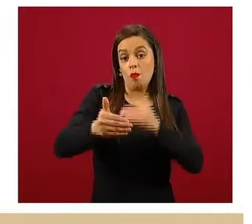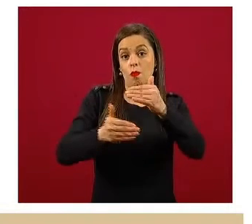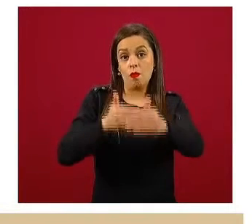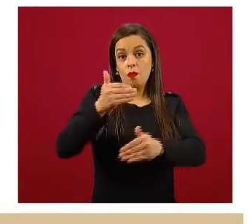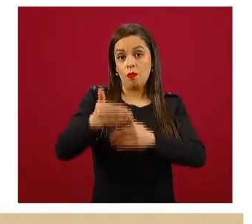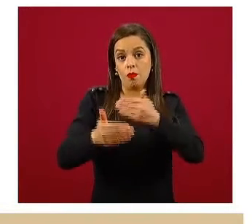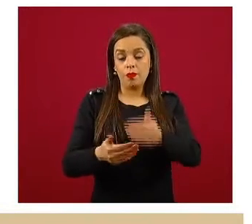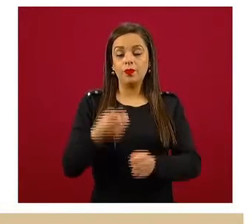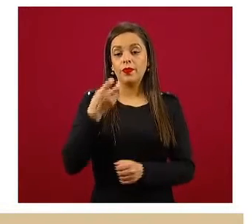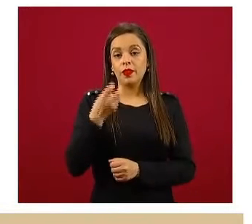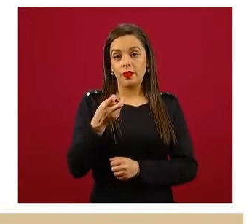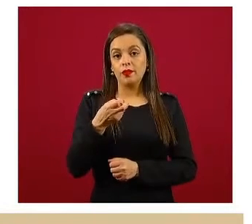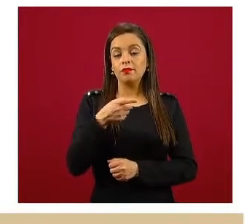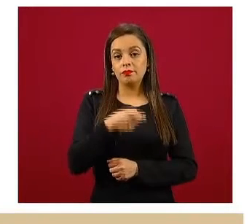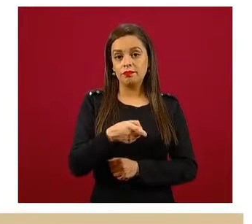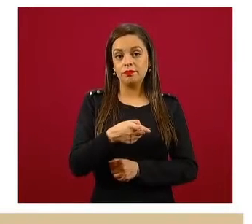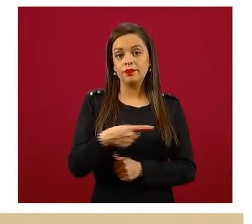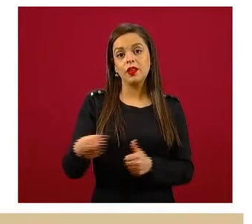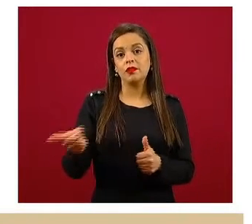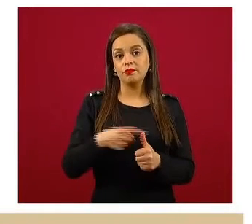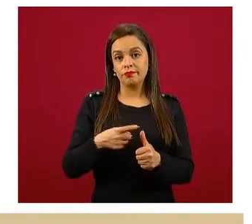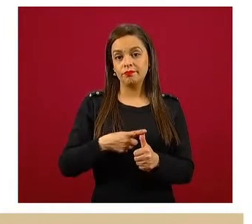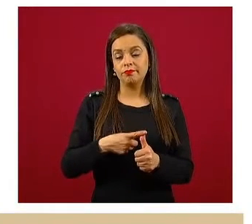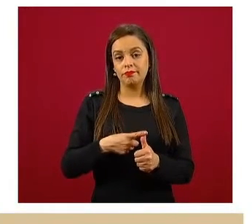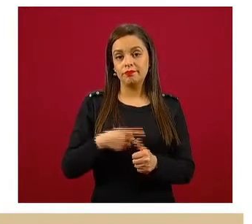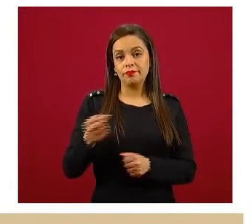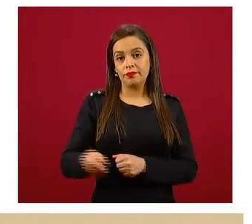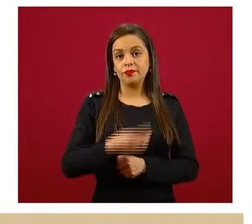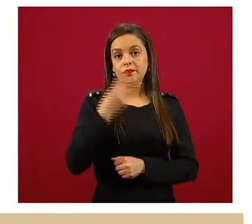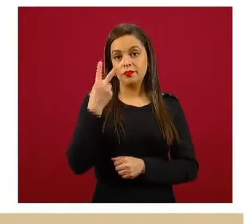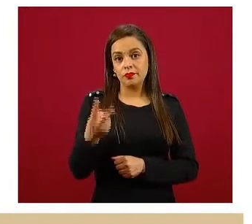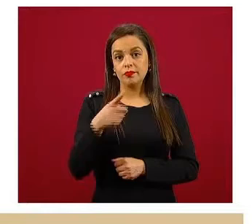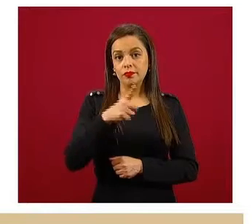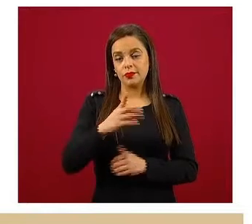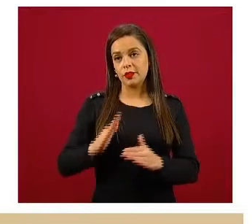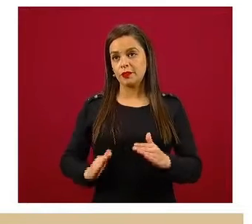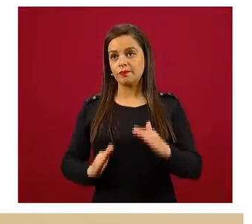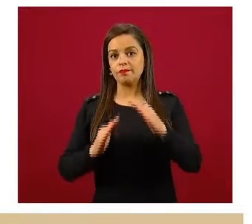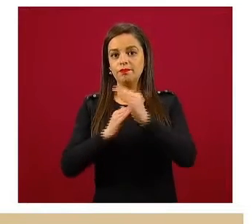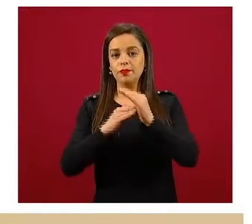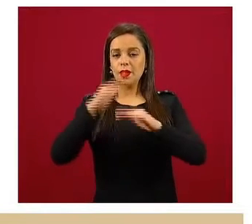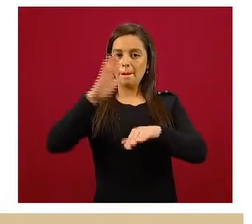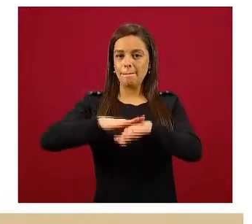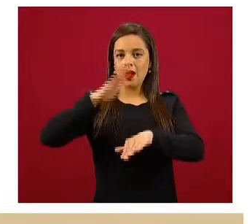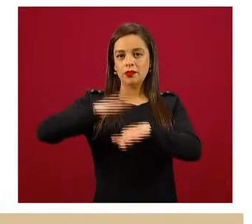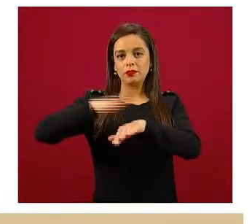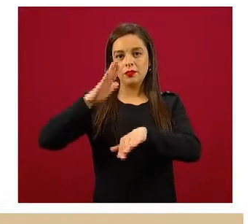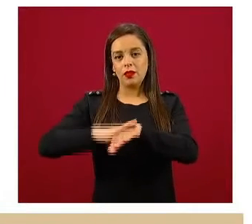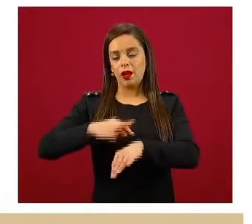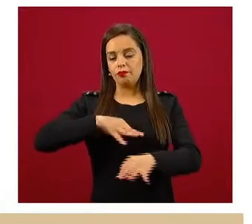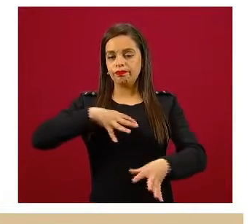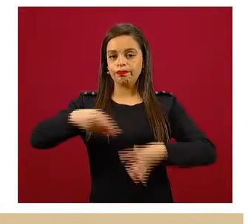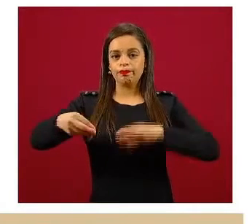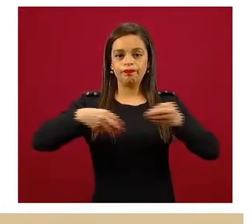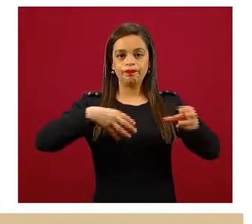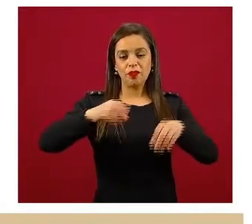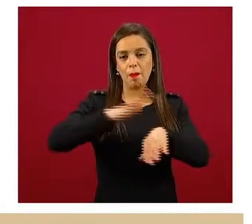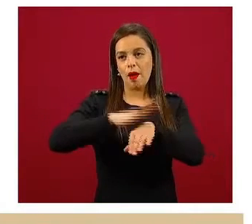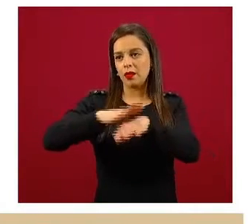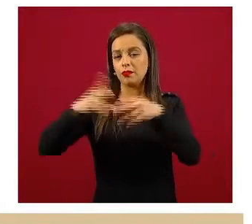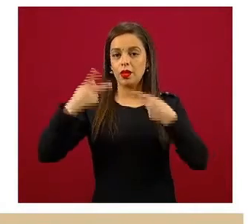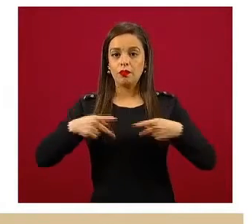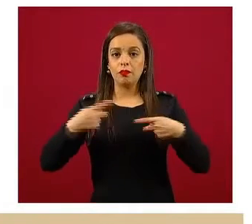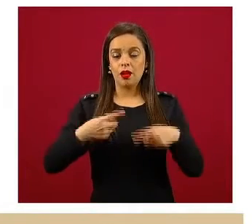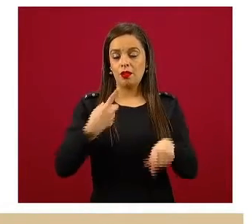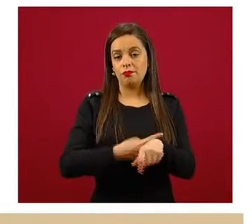estamos precisamente cursando en esos picos esperados de mayor transmisión y de mayor cantidad de